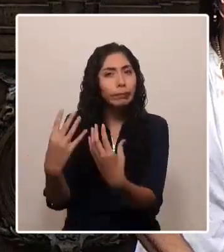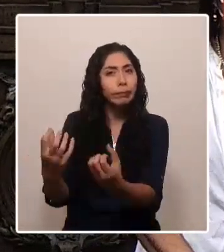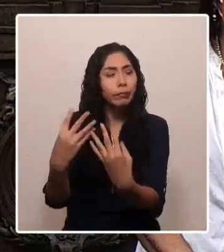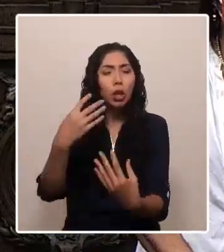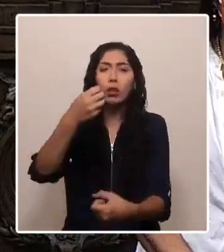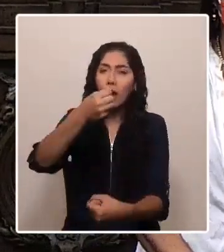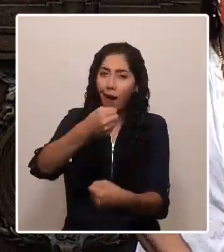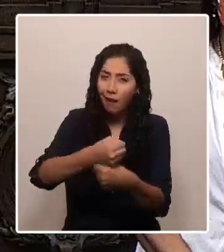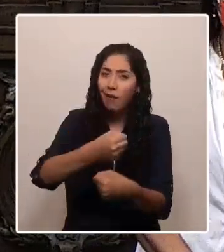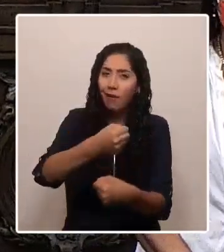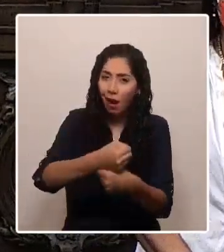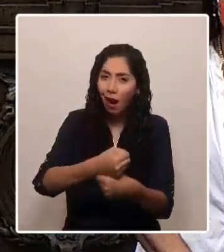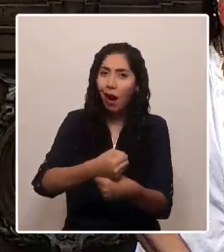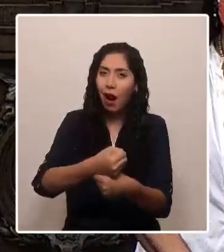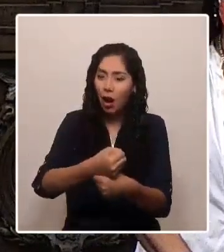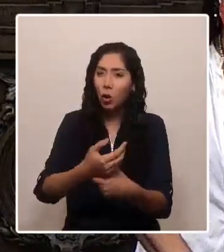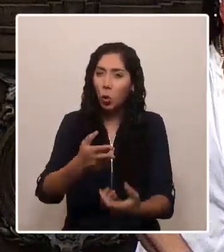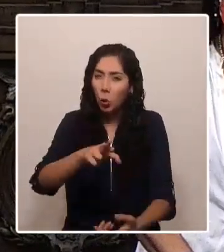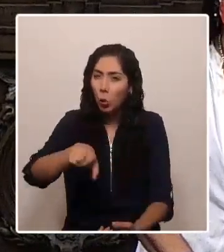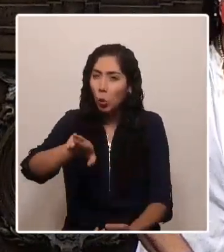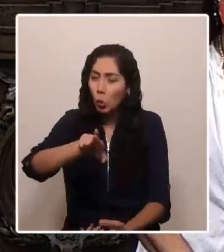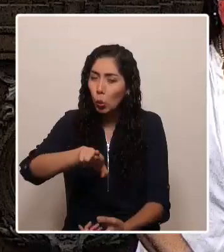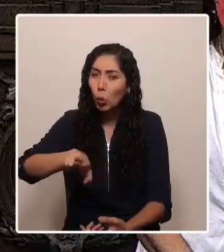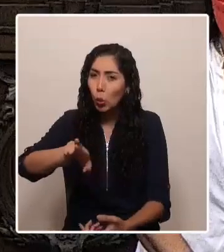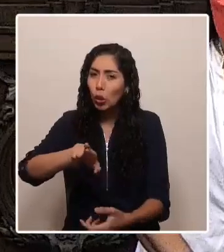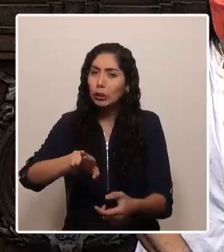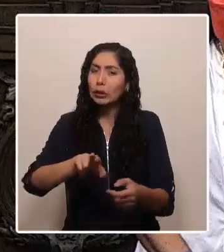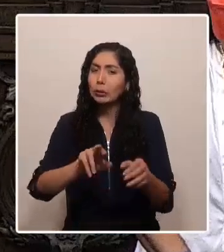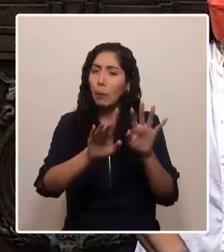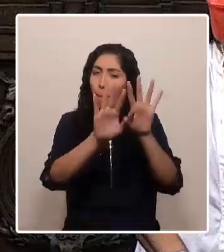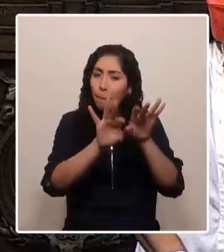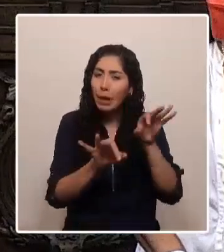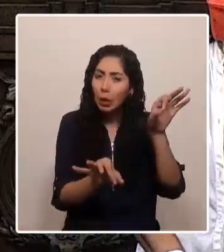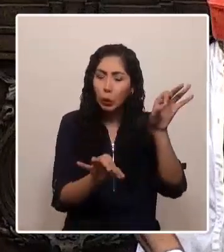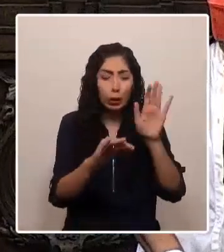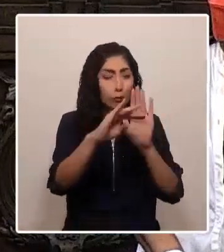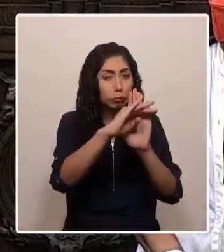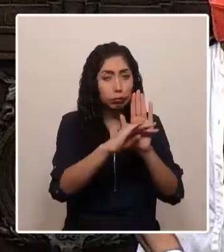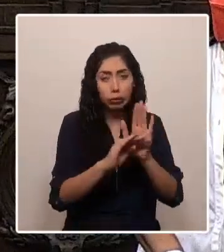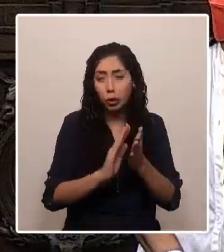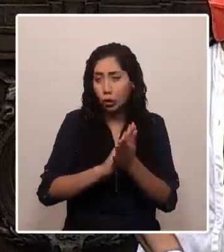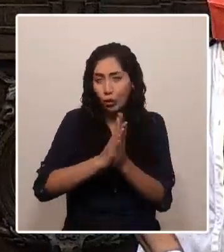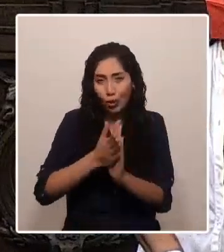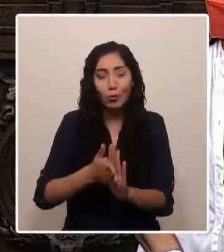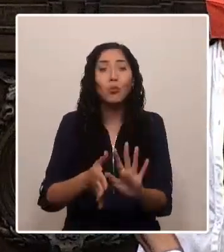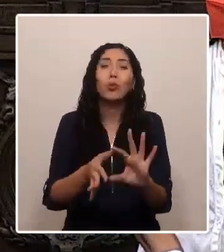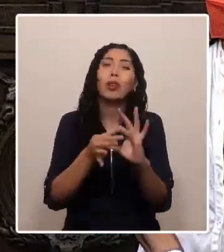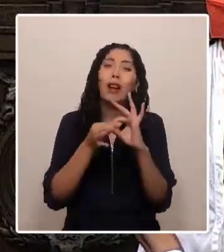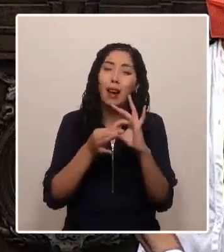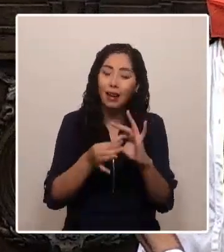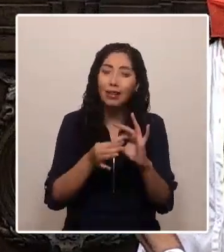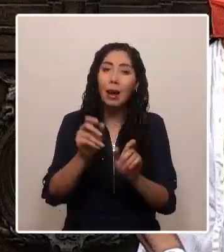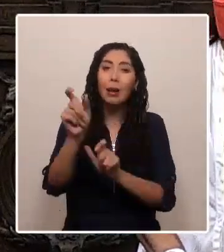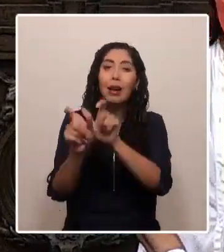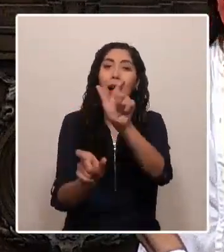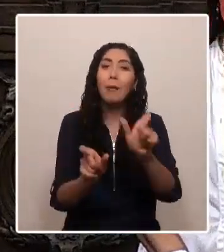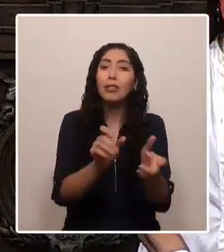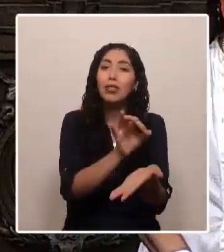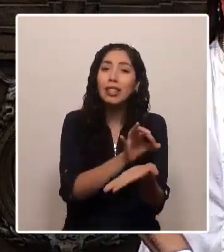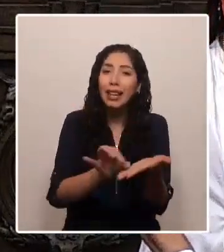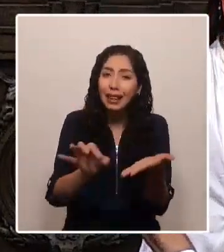trabajo, sistematizados, minutas y todo lo demás. Gracias a las y los secretarios